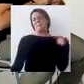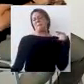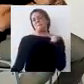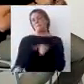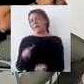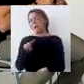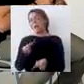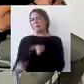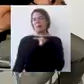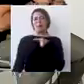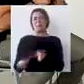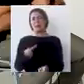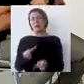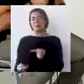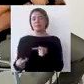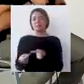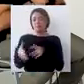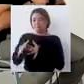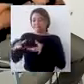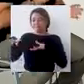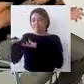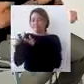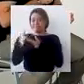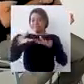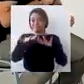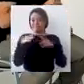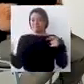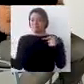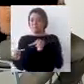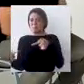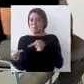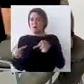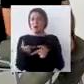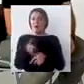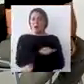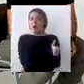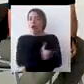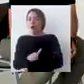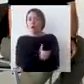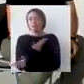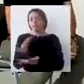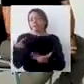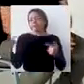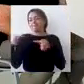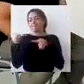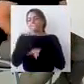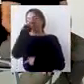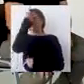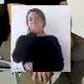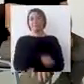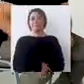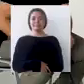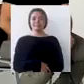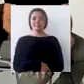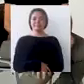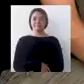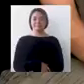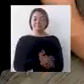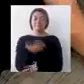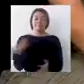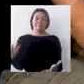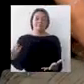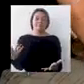en Tierra Media generalmente y en un bar hay peleas. Bueno, pues tendremos que llegar con un poco a la